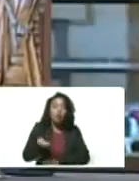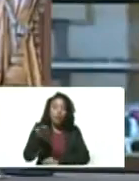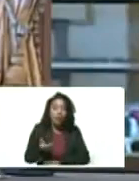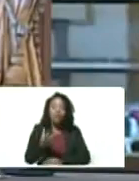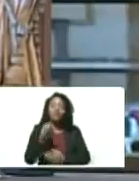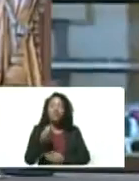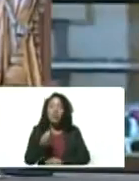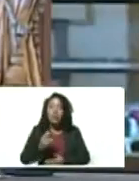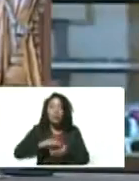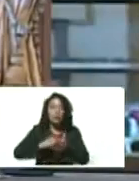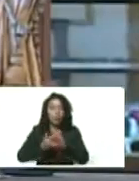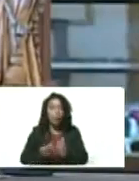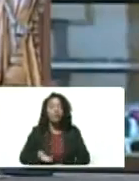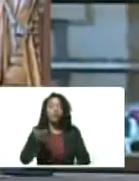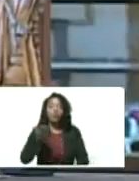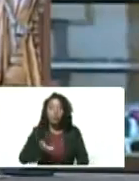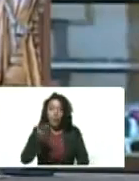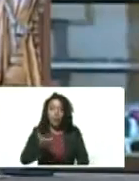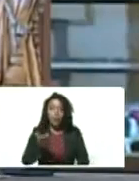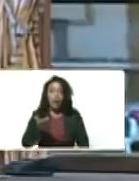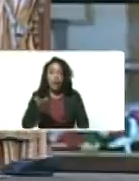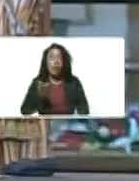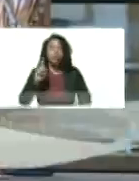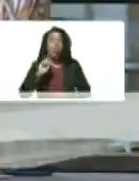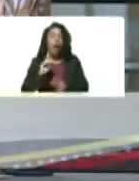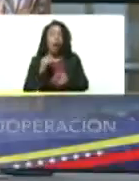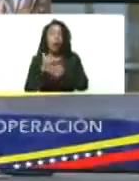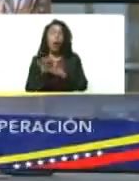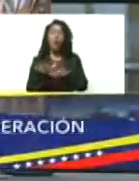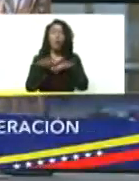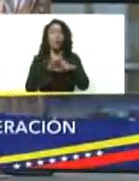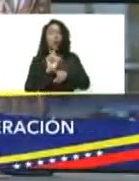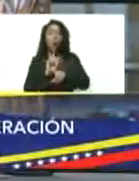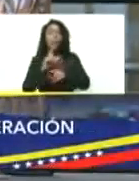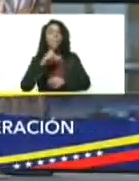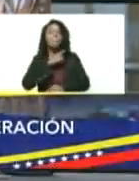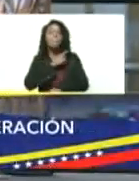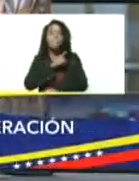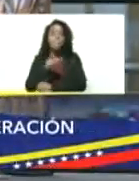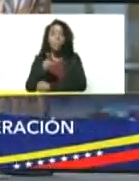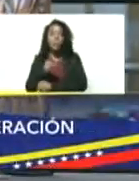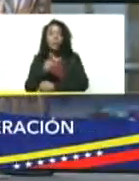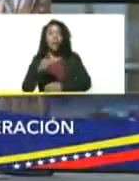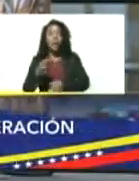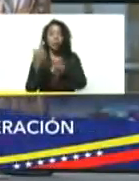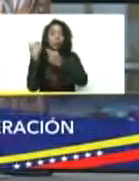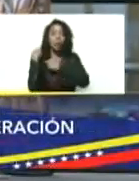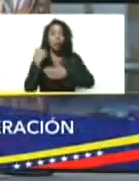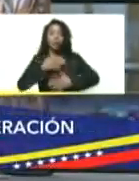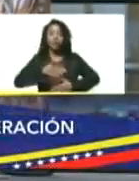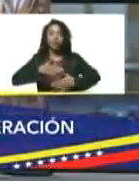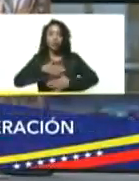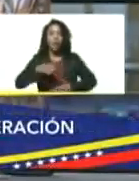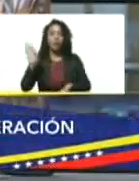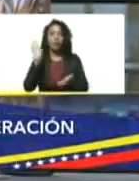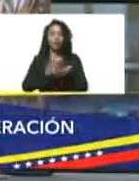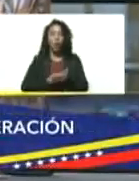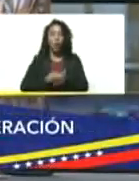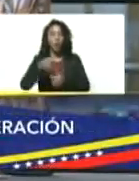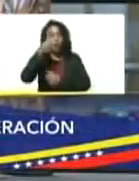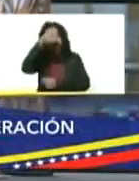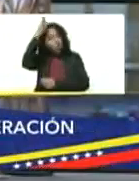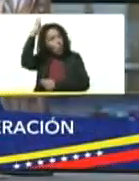significativo no es salud y cara a la galería' es algo en concreto que va a permitir cumplir con las responsabilidades de conformidad con el estatuto de roma y